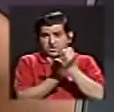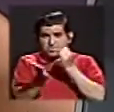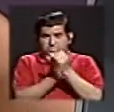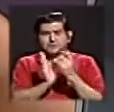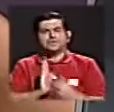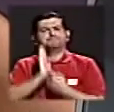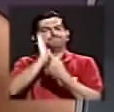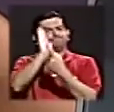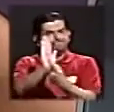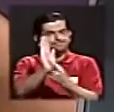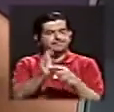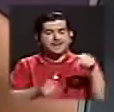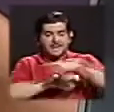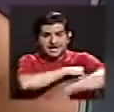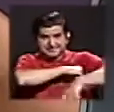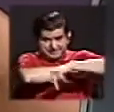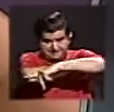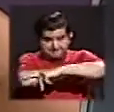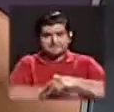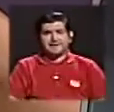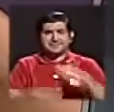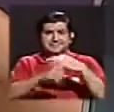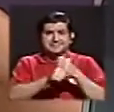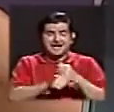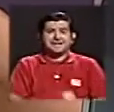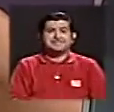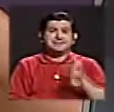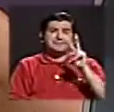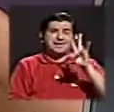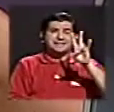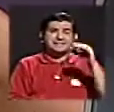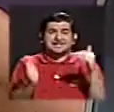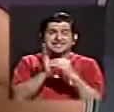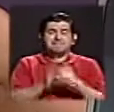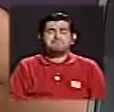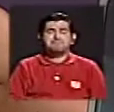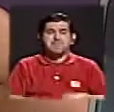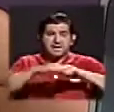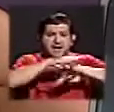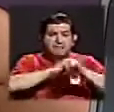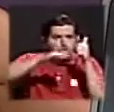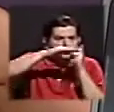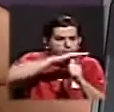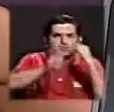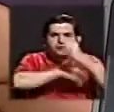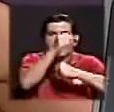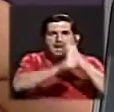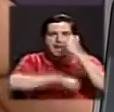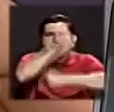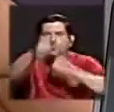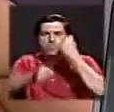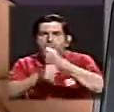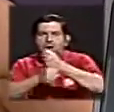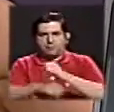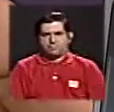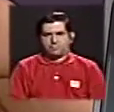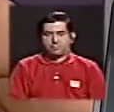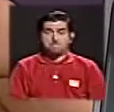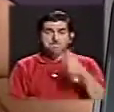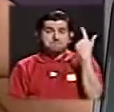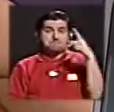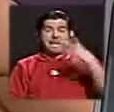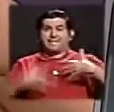han evidenciado que en nuestro país se realizan al menos 27,000 abortos clandestinos cada año. poniendo